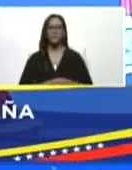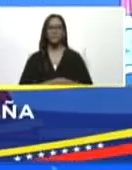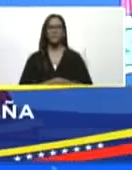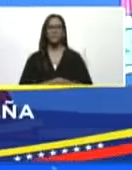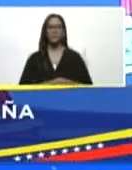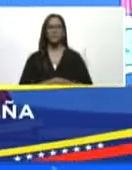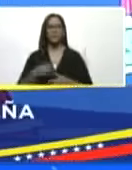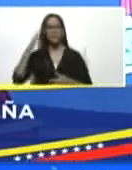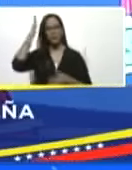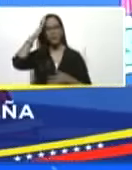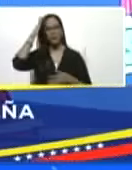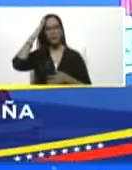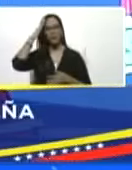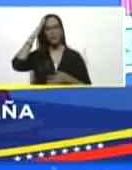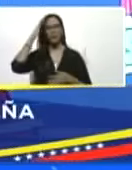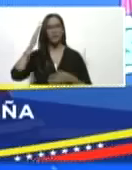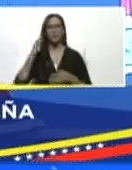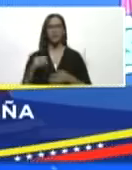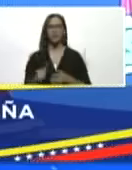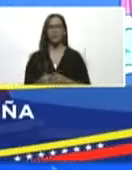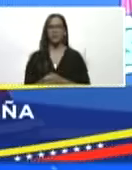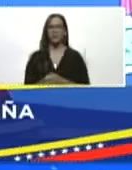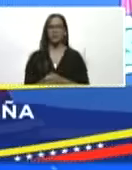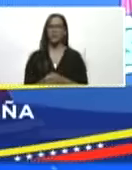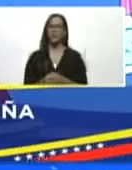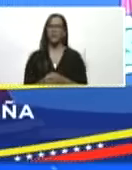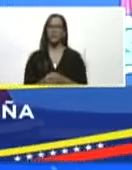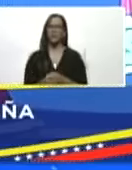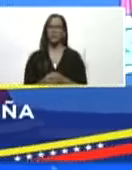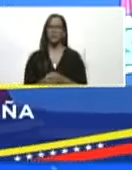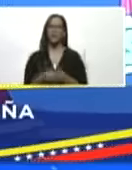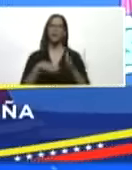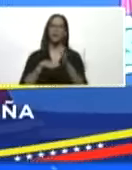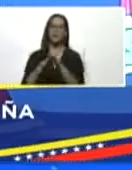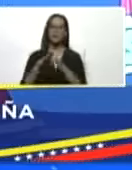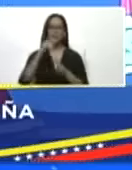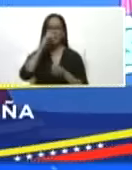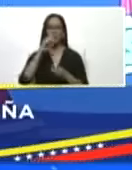que ha sabido despuntar el siglo XXI,